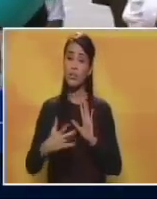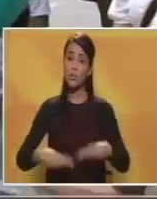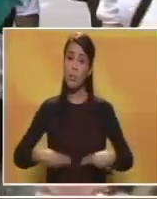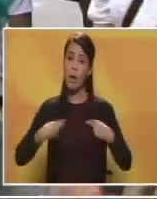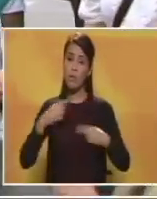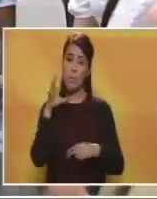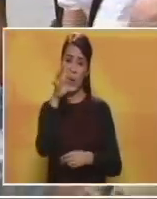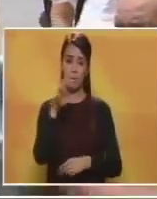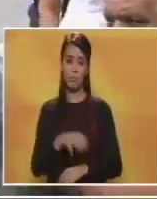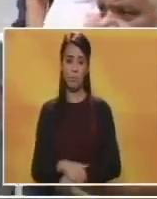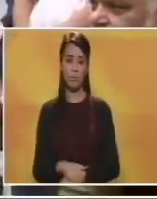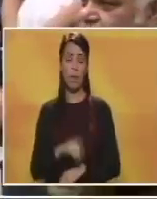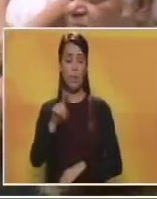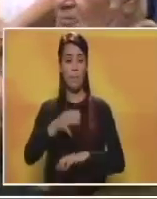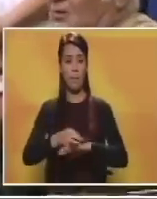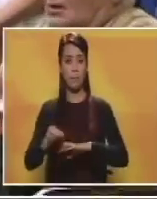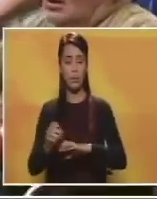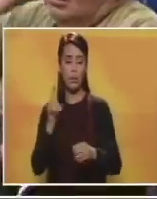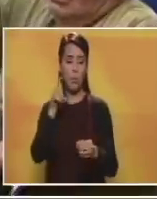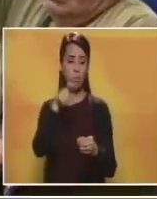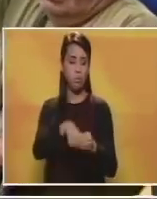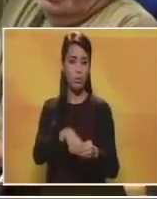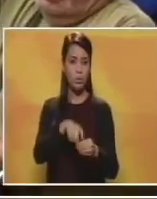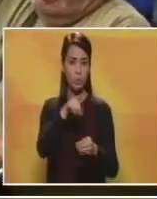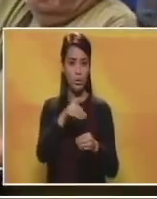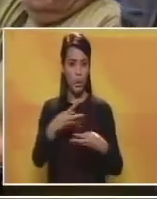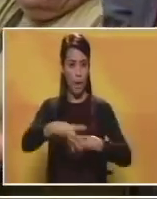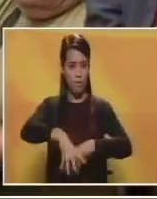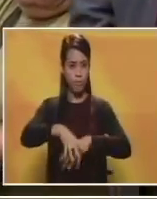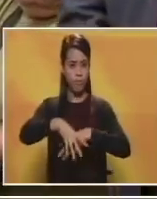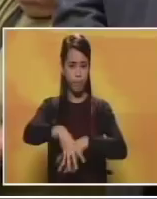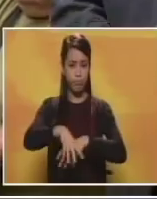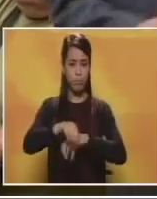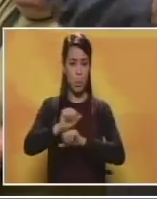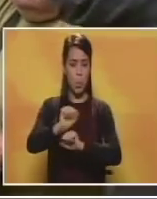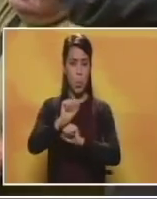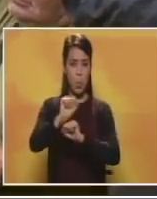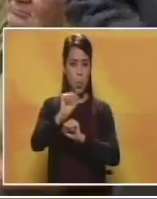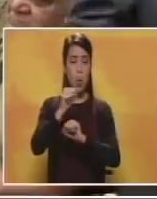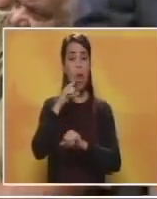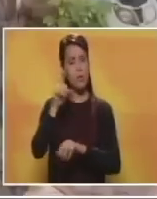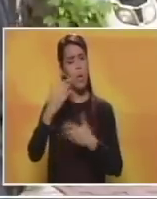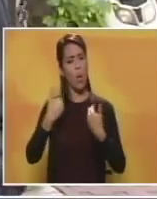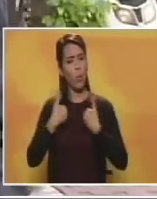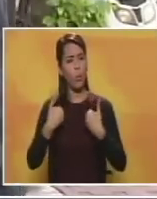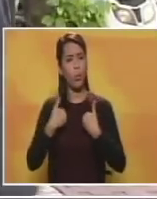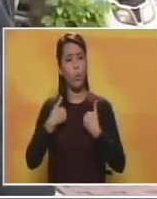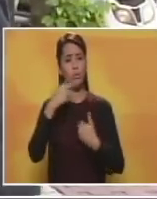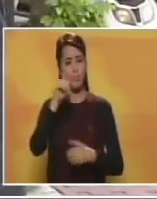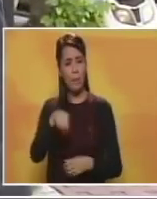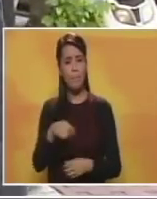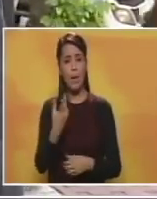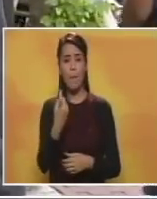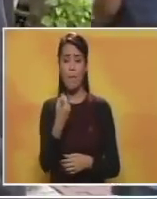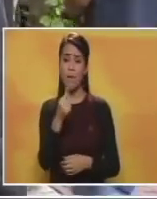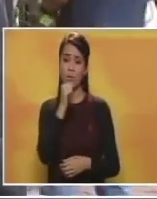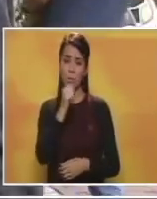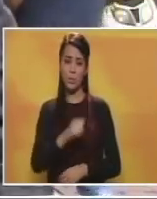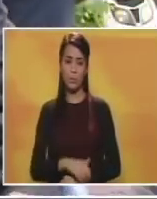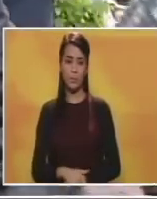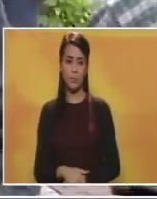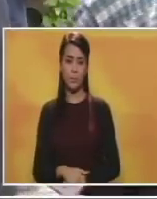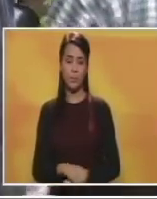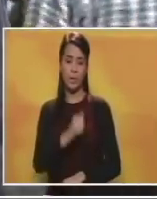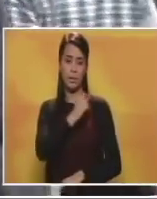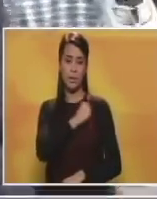comerciantes del municipio también se han incorporado a esta movilización en virtud de que ellos han sido afectados severamente también por la falta de agua.